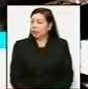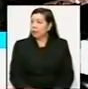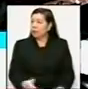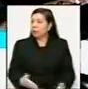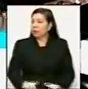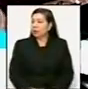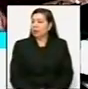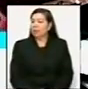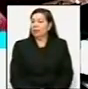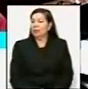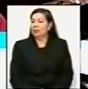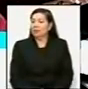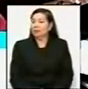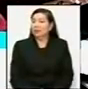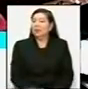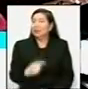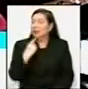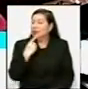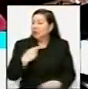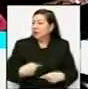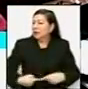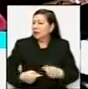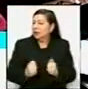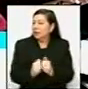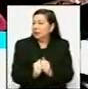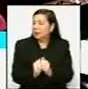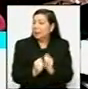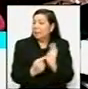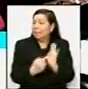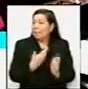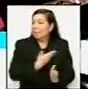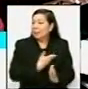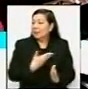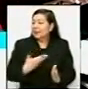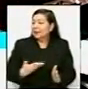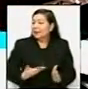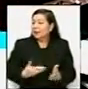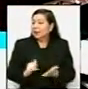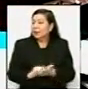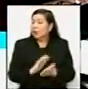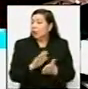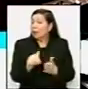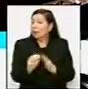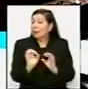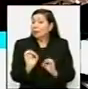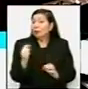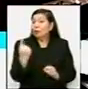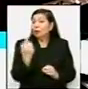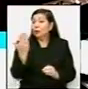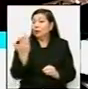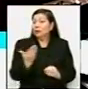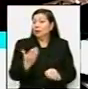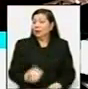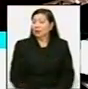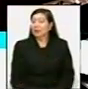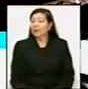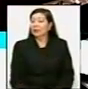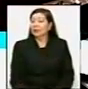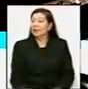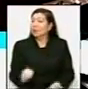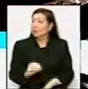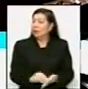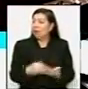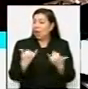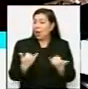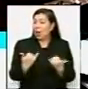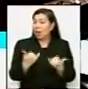Congresista Choquehuanca. Yo discrepo un poco con esto, presidenta, porque en todo caso, si solamente es en periodo de elecciones, volvemos a lo mismo de